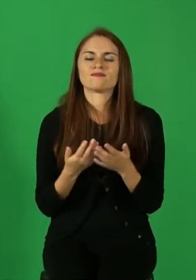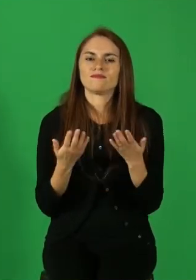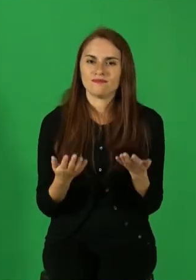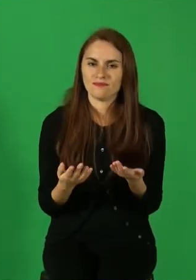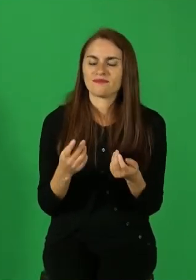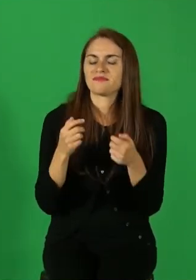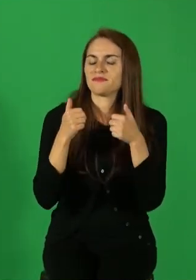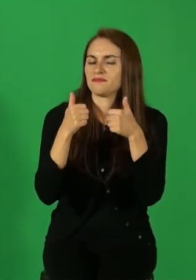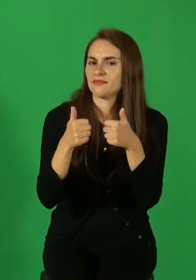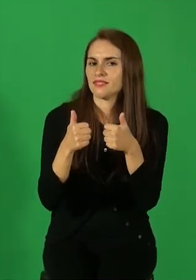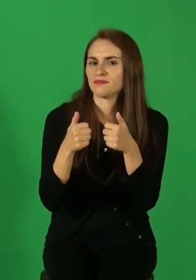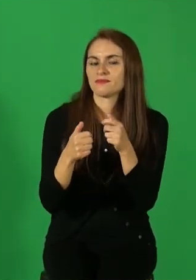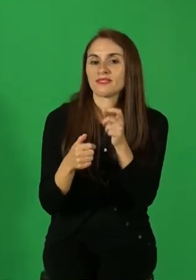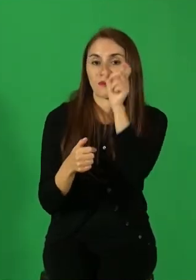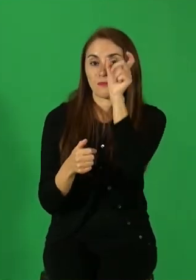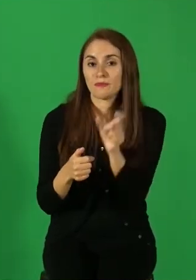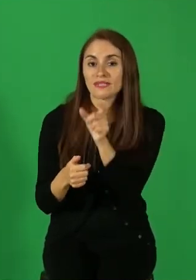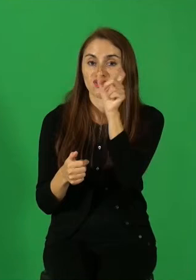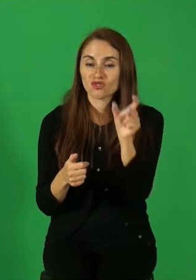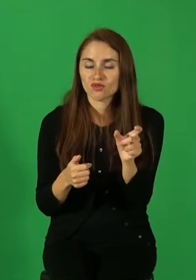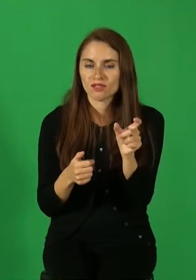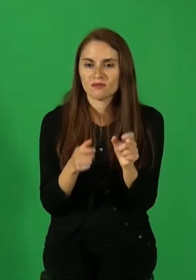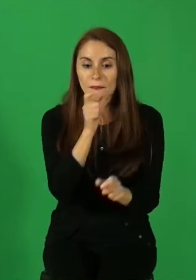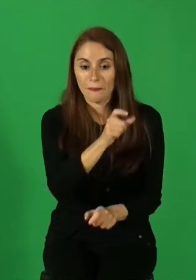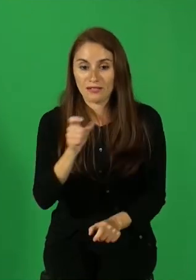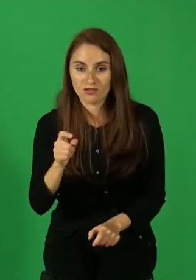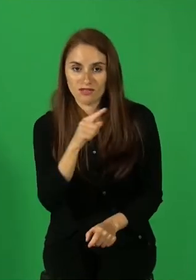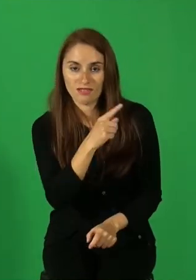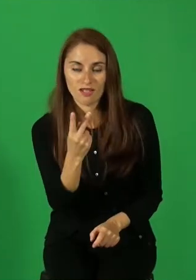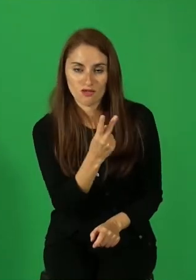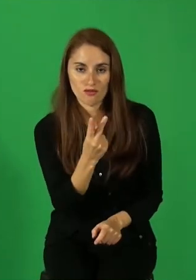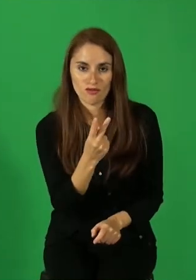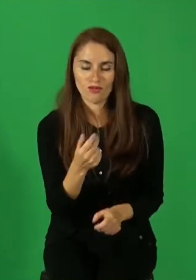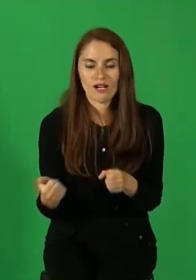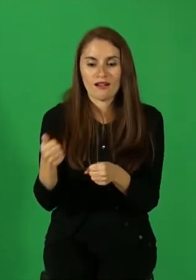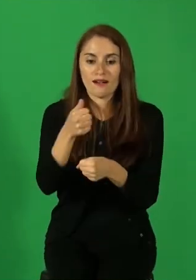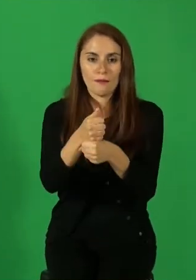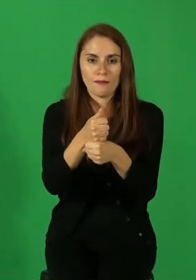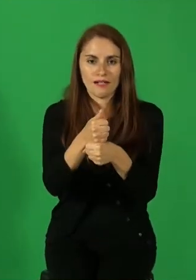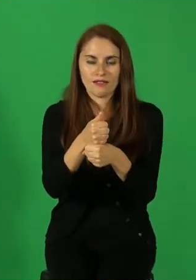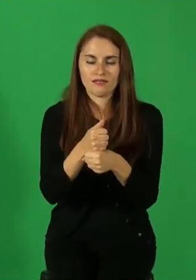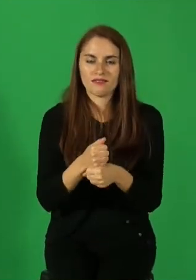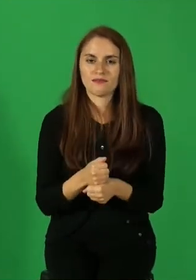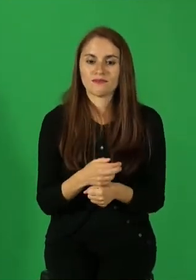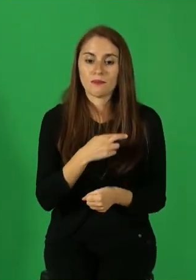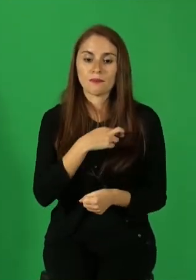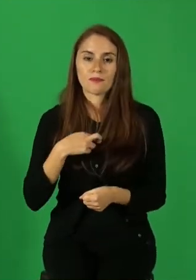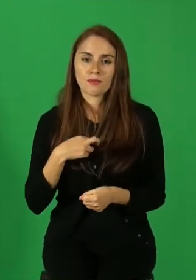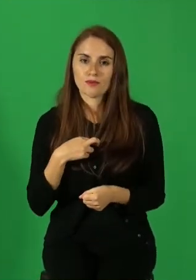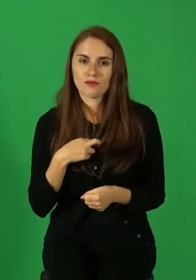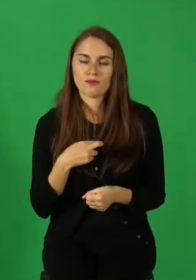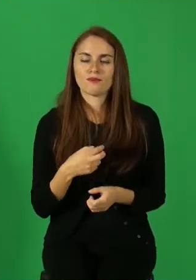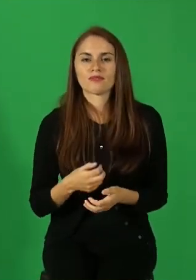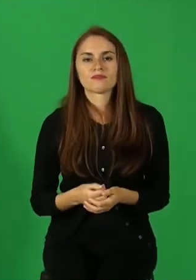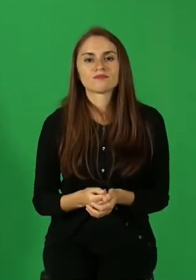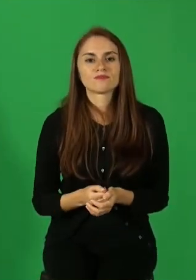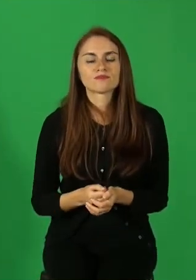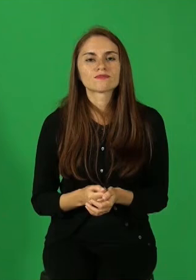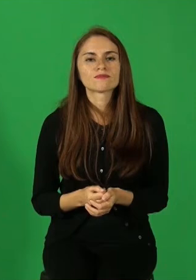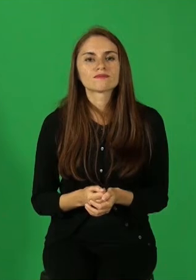Muy bien, ¿no es cierto? A los individuos, ¿ya? Entonces los reemplazamos por un pronombre personal y